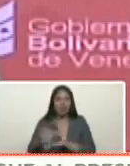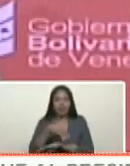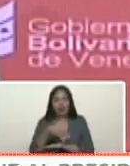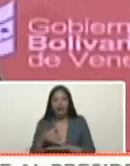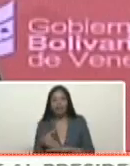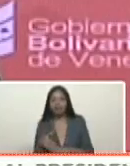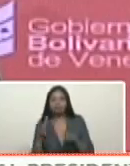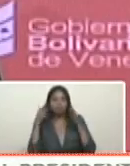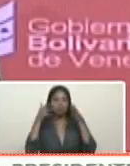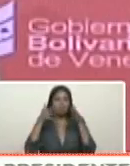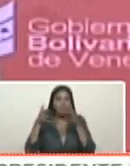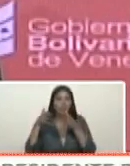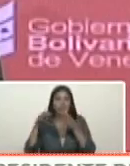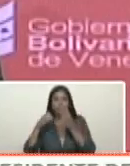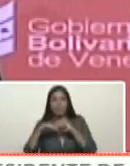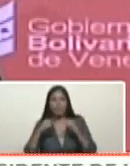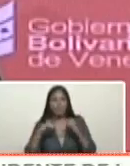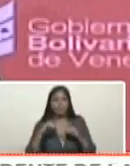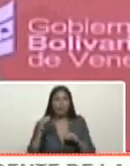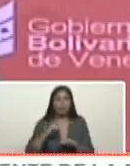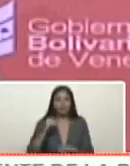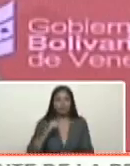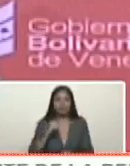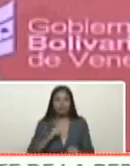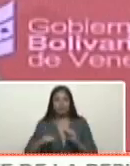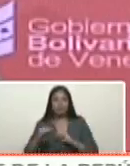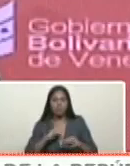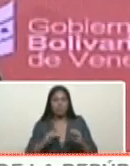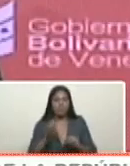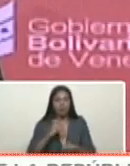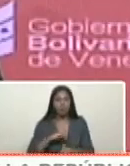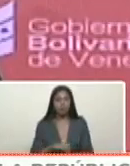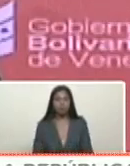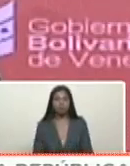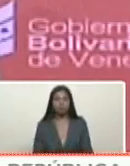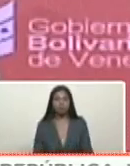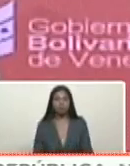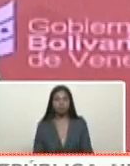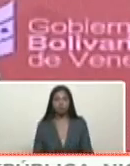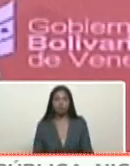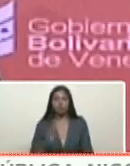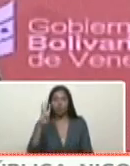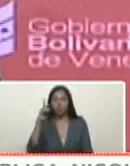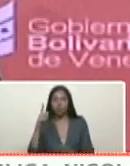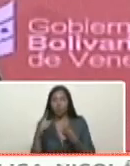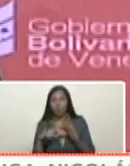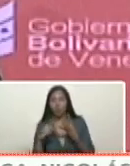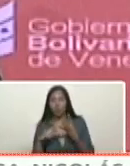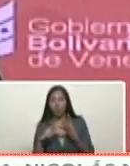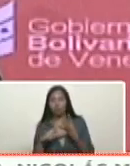formarse, para prepararse y para desplegarse. Número 4.